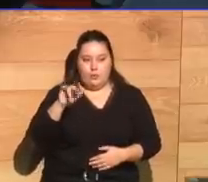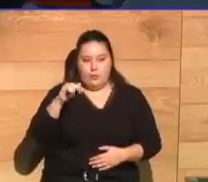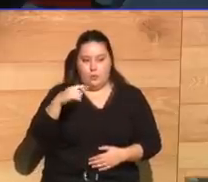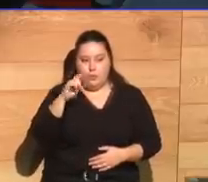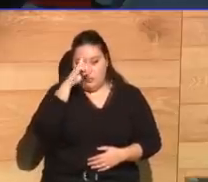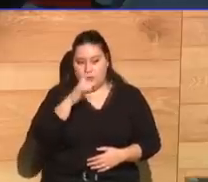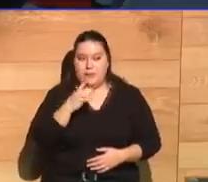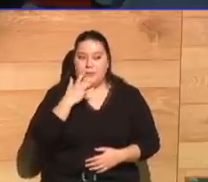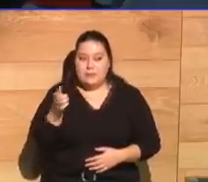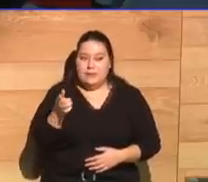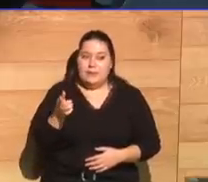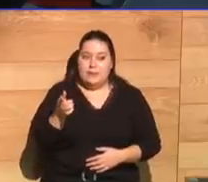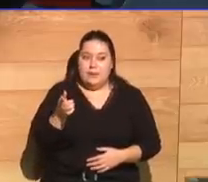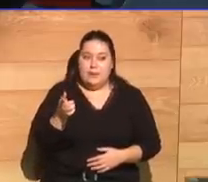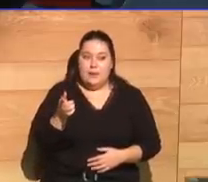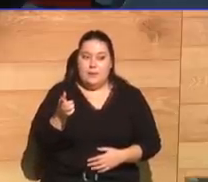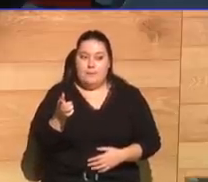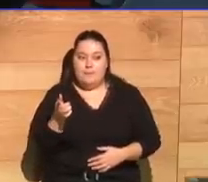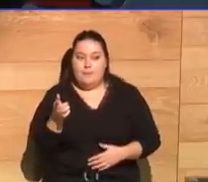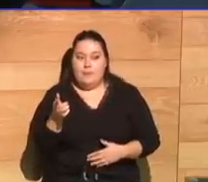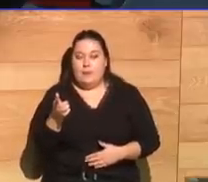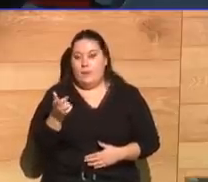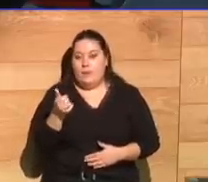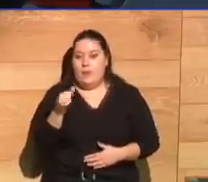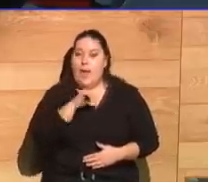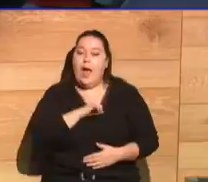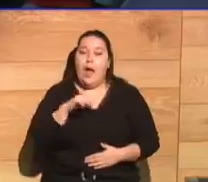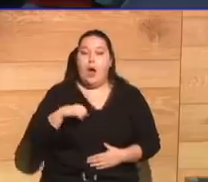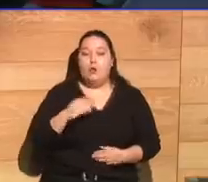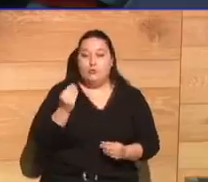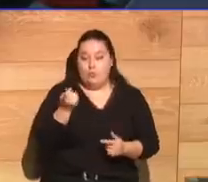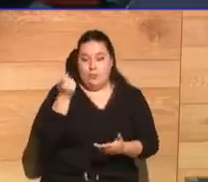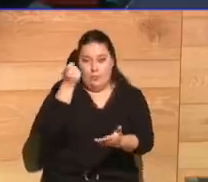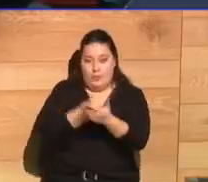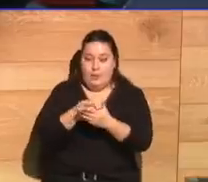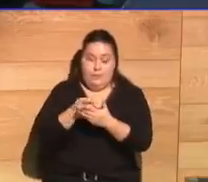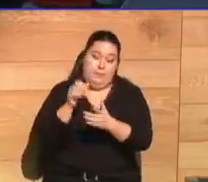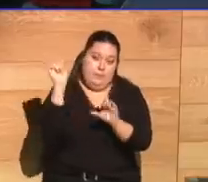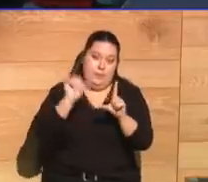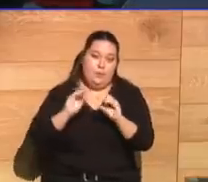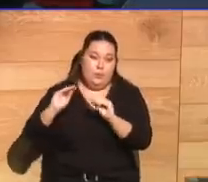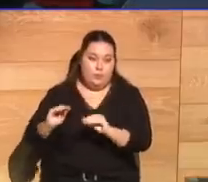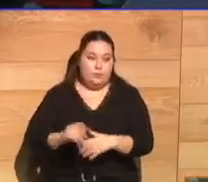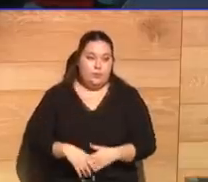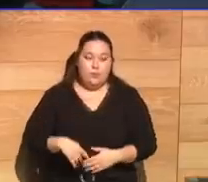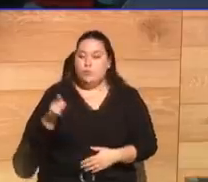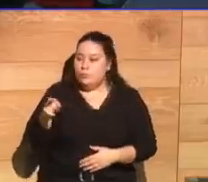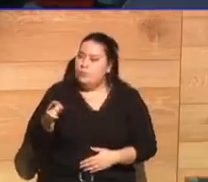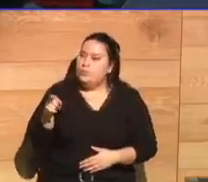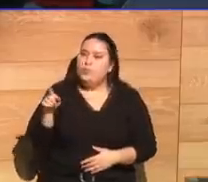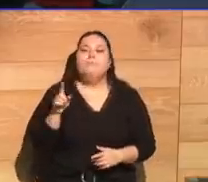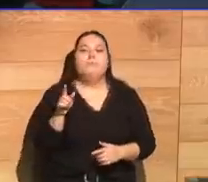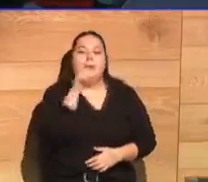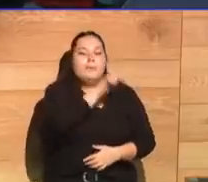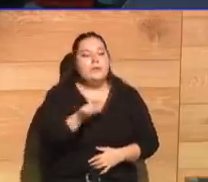no sé si ejerce como productor, pero sí como autofinanciador de sus propias películas. ¿Esto se hace? O sea, tú vas a gente a convencerle